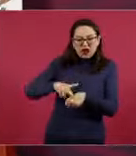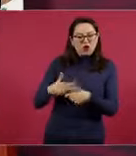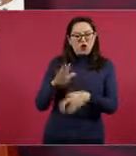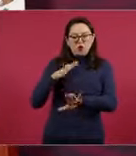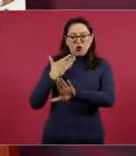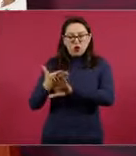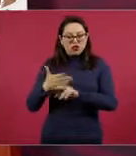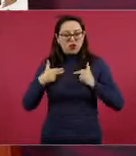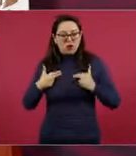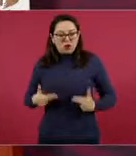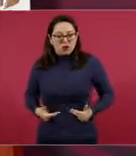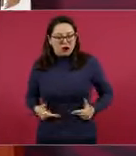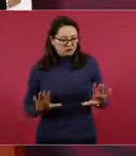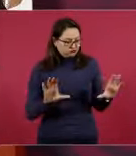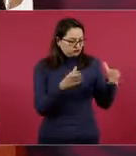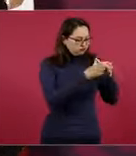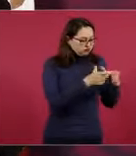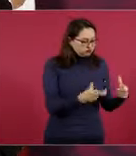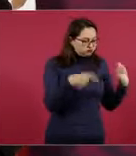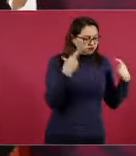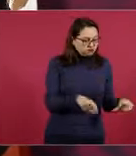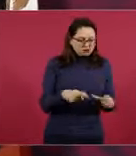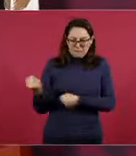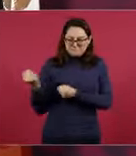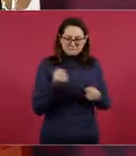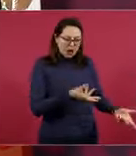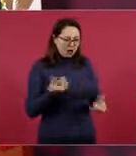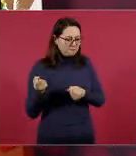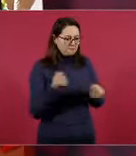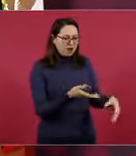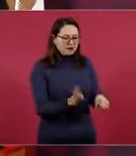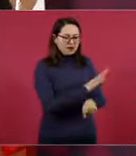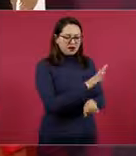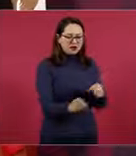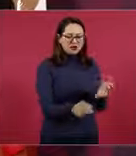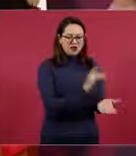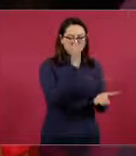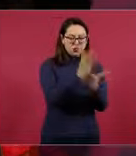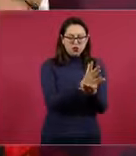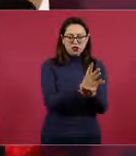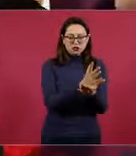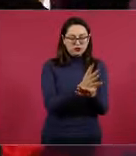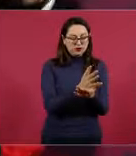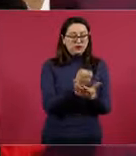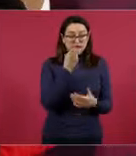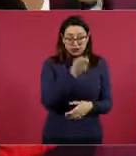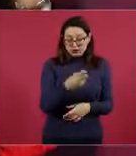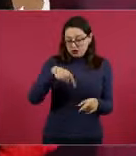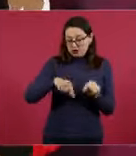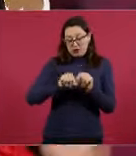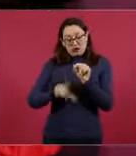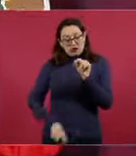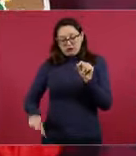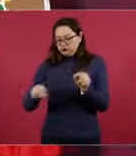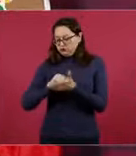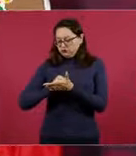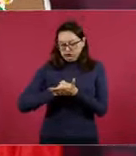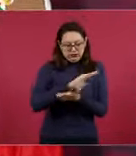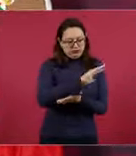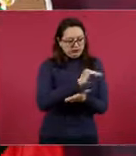solo en beneficio de una minoría, rapaz. Bueno, eso que ya va de salida aquí, es lo que